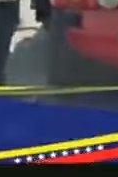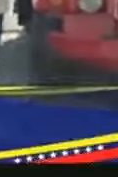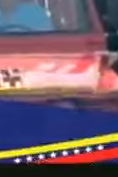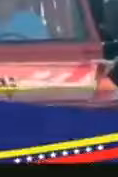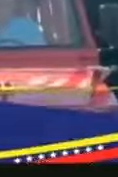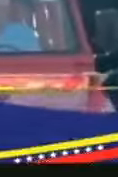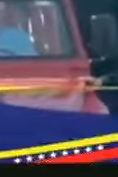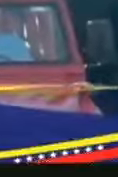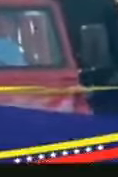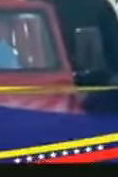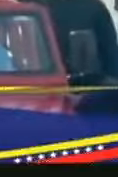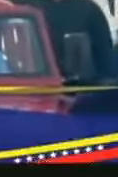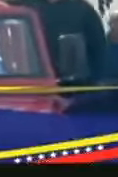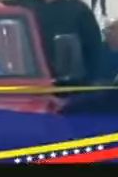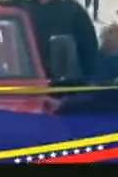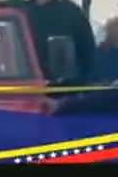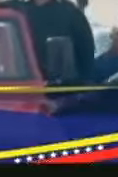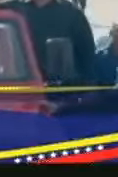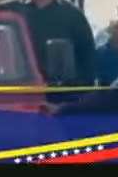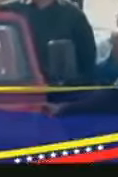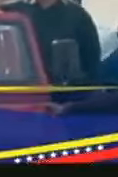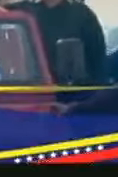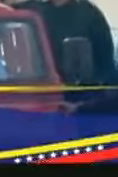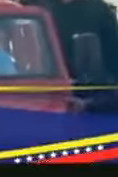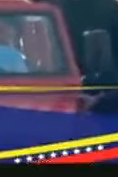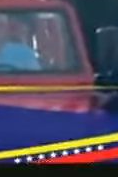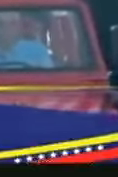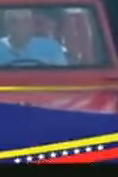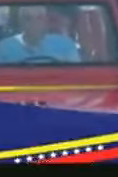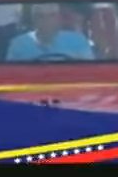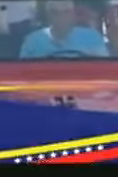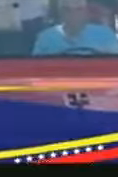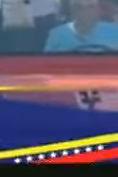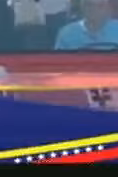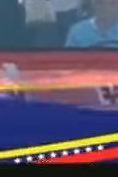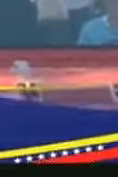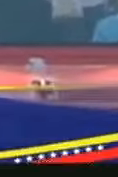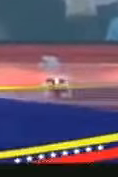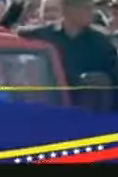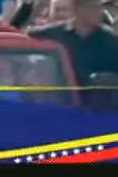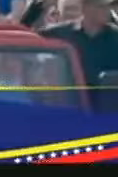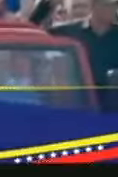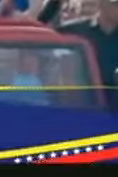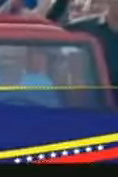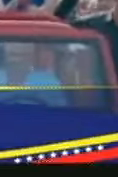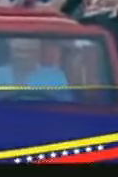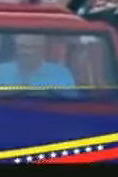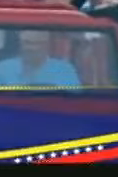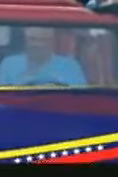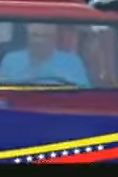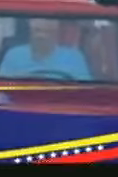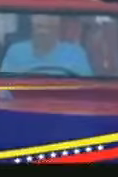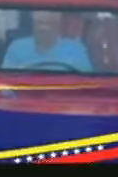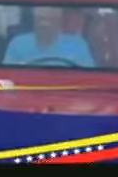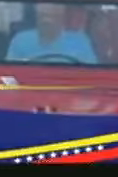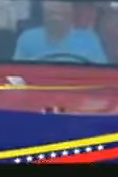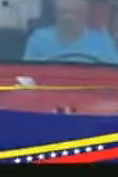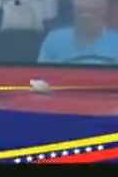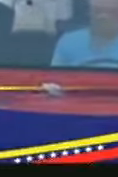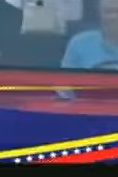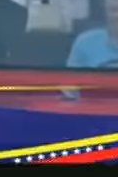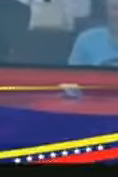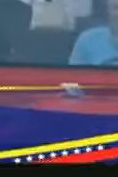desde temprano que vemos también las imágenes de un pueblo desbordado en cada rincón cuando han rechazado estas medidas